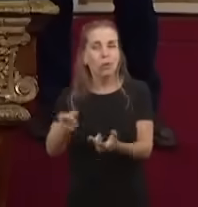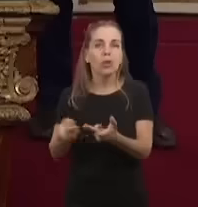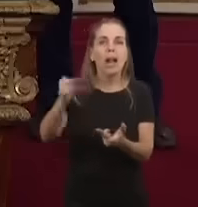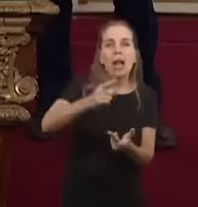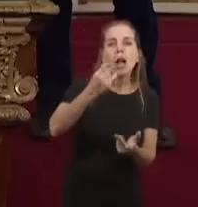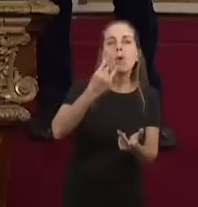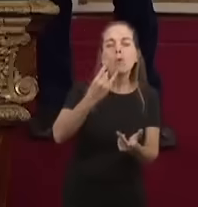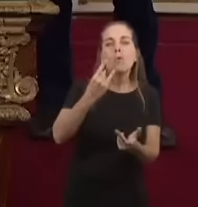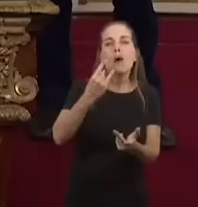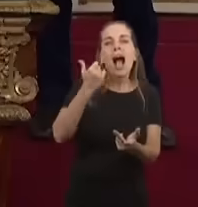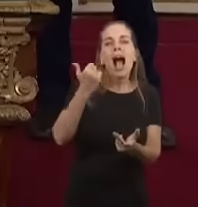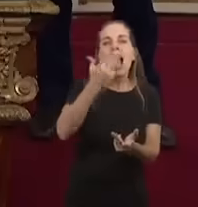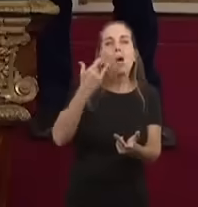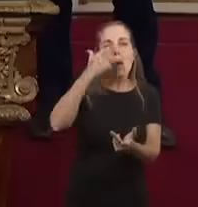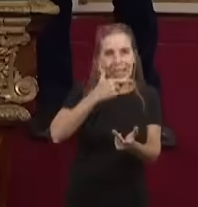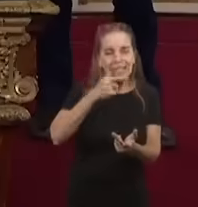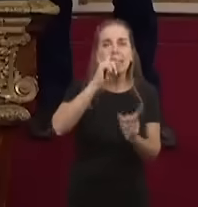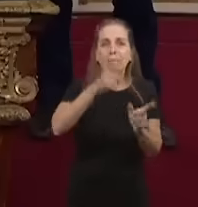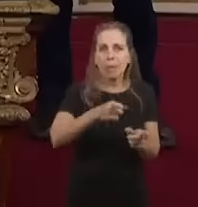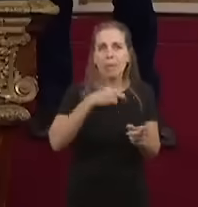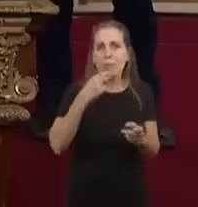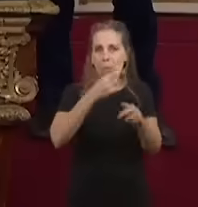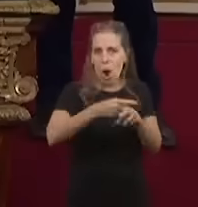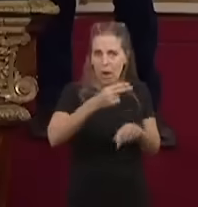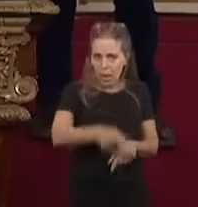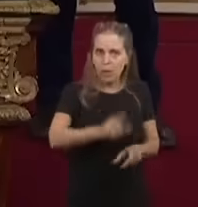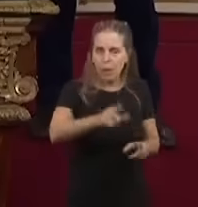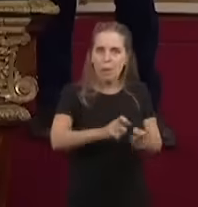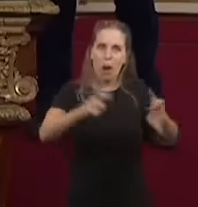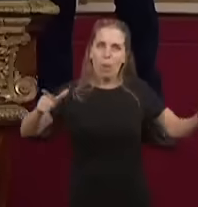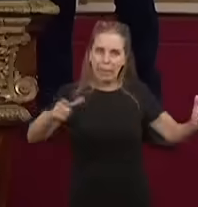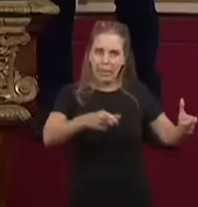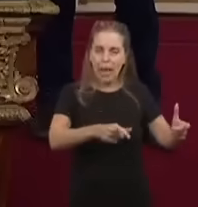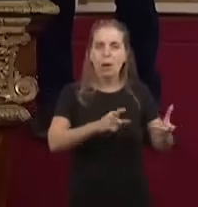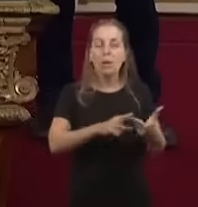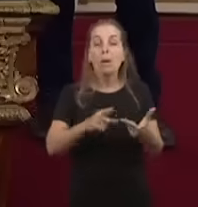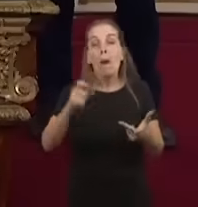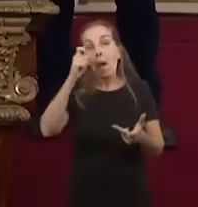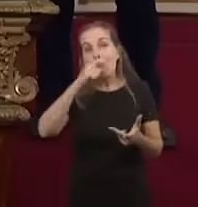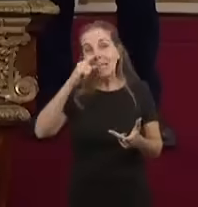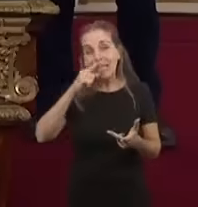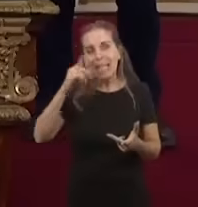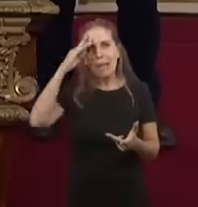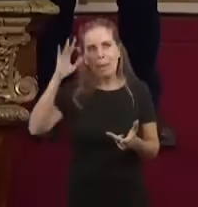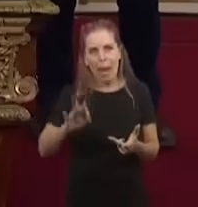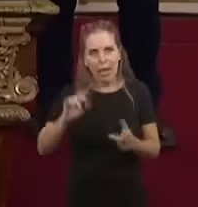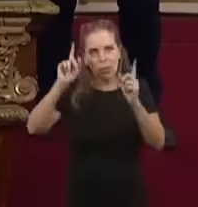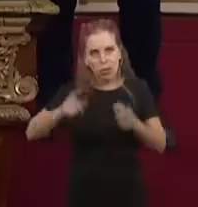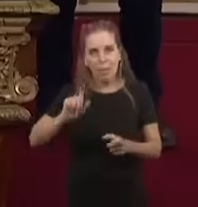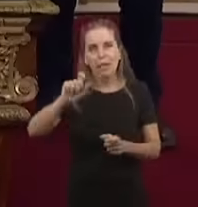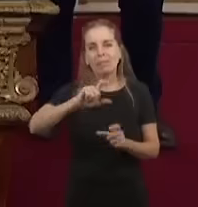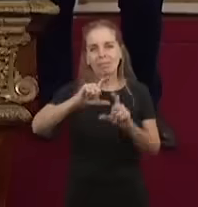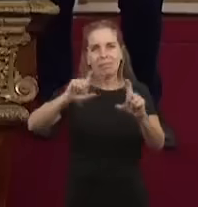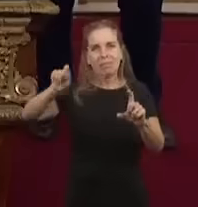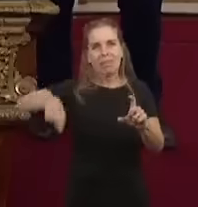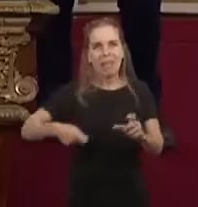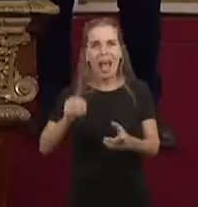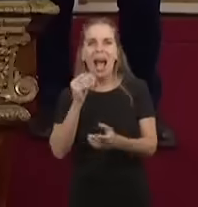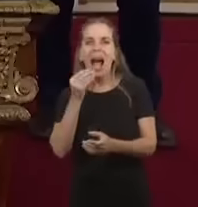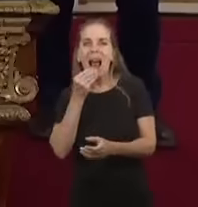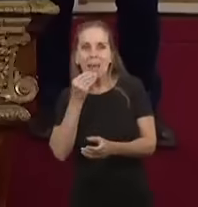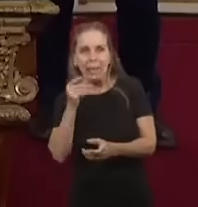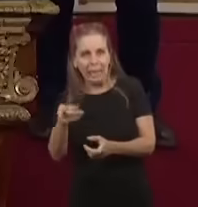universal por hijo incluyendo el aumento del 27 por en el mes de marzo duplicamos la tarjeta alimentar que es una asistencia que llega